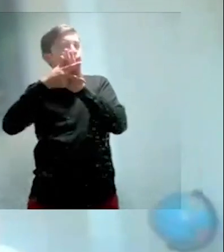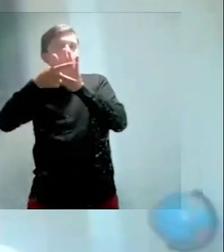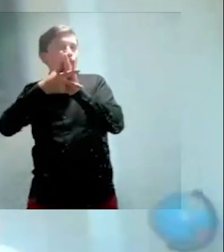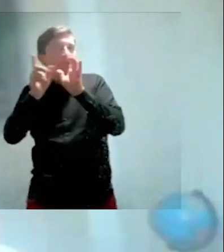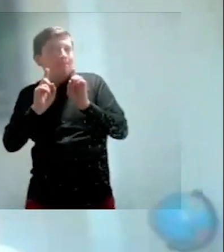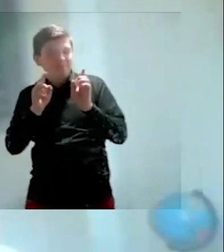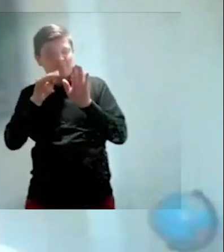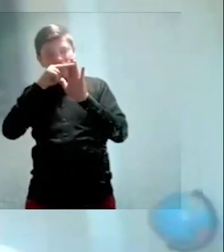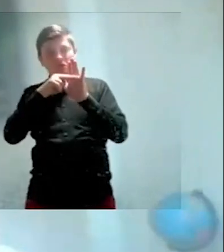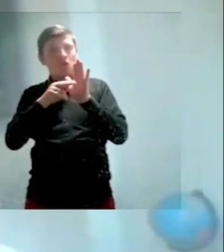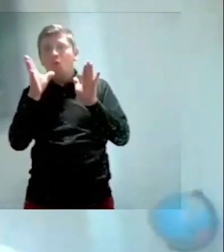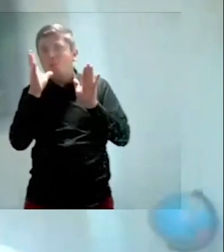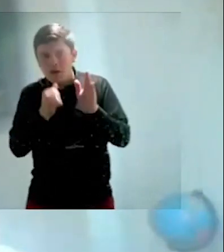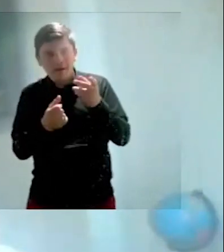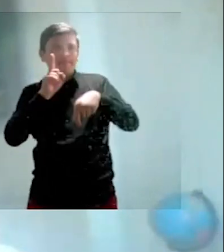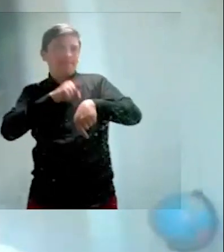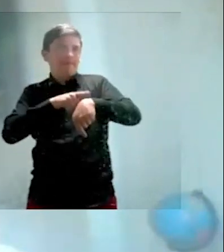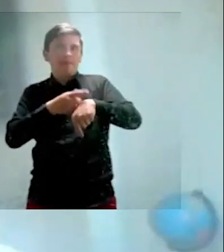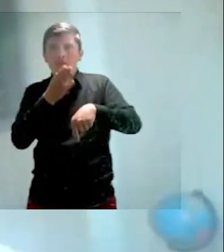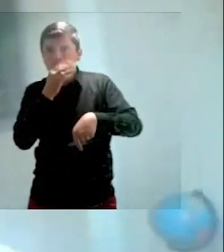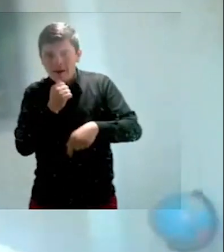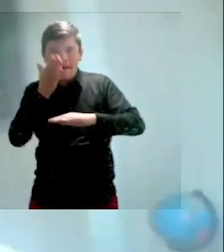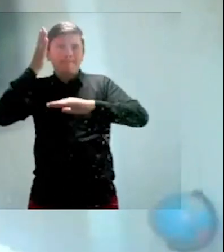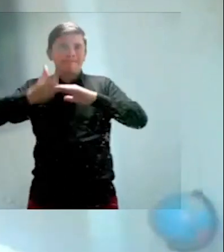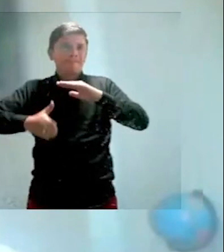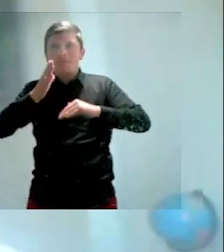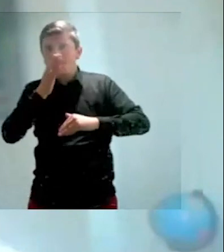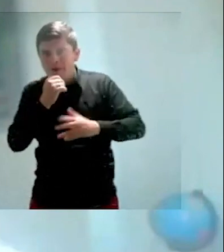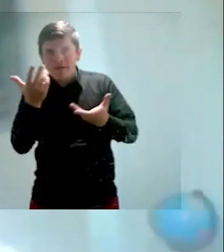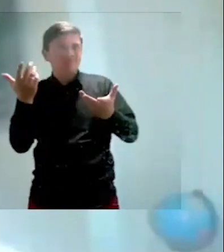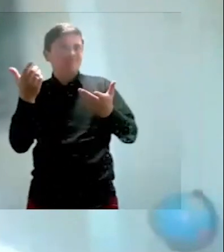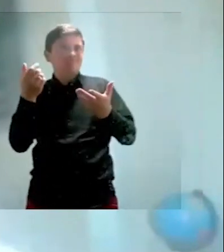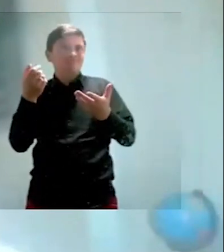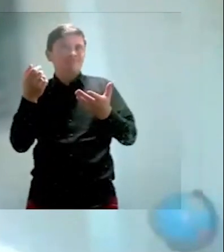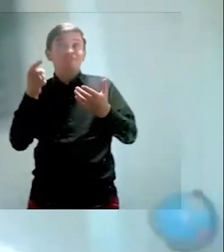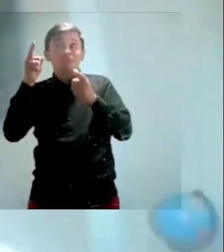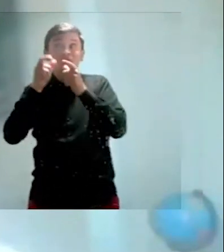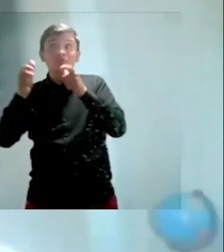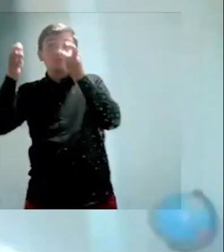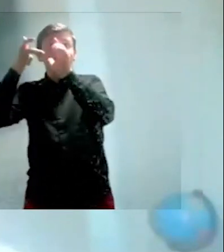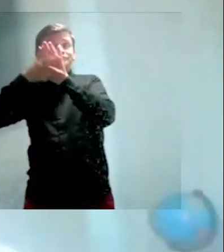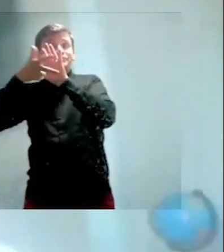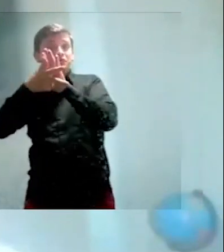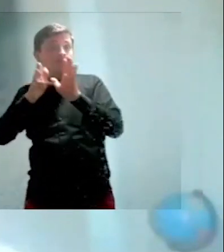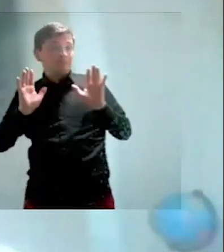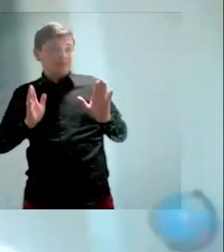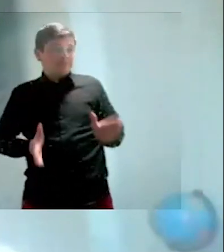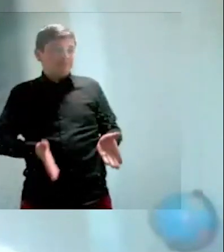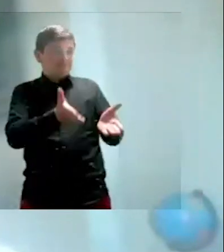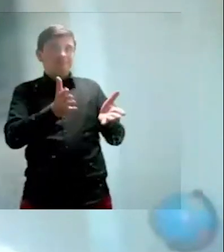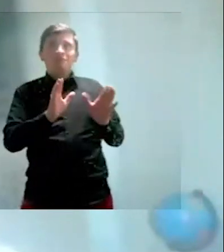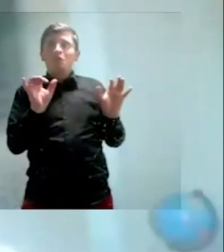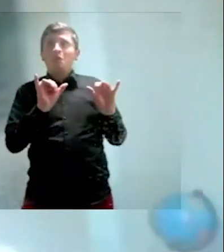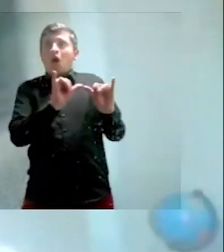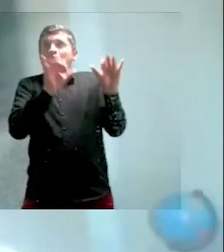disidencia. El estado de cosas inconstitucional en materia de desplazamiento no se ha podido levantar ni